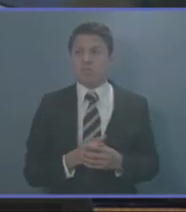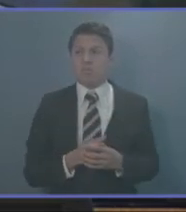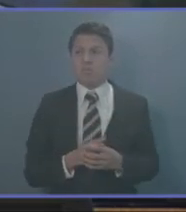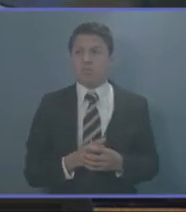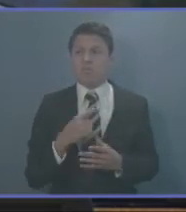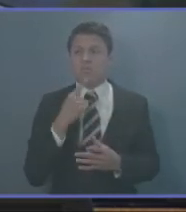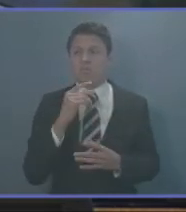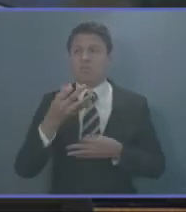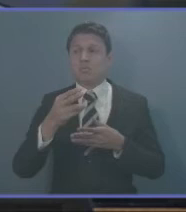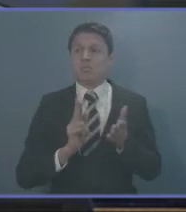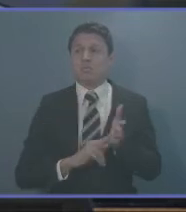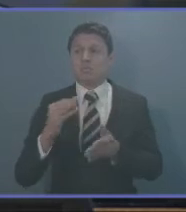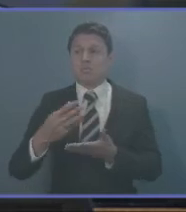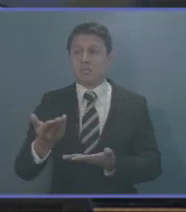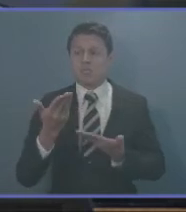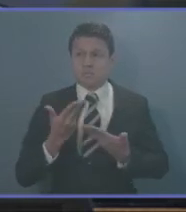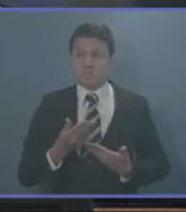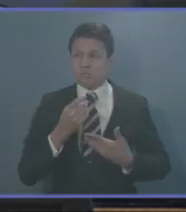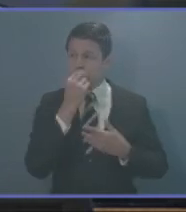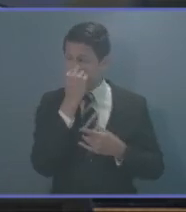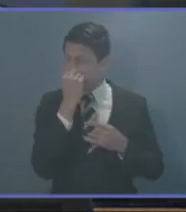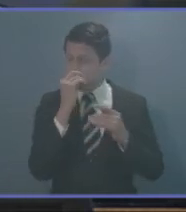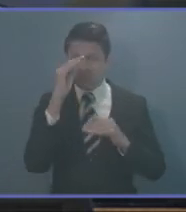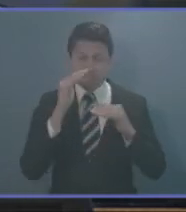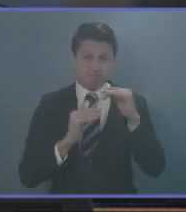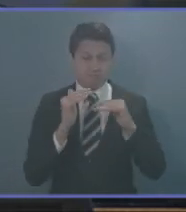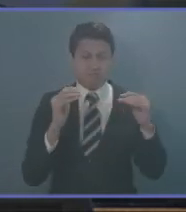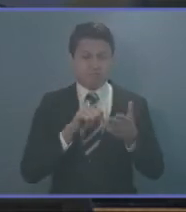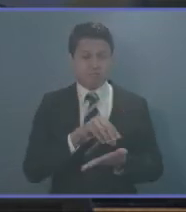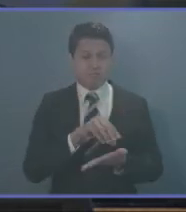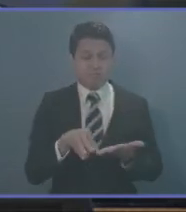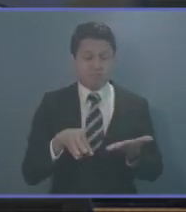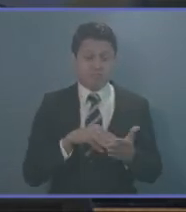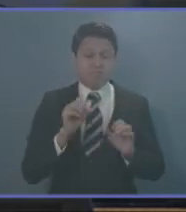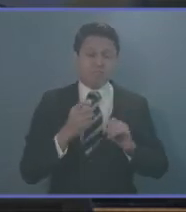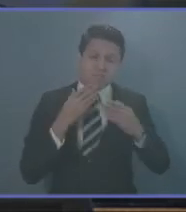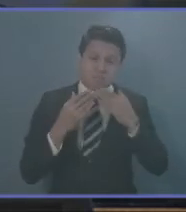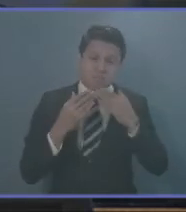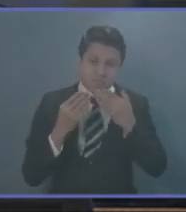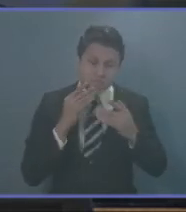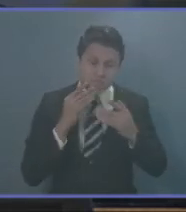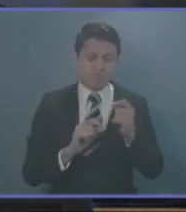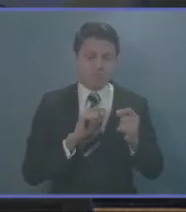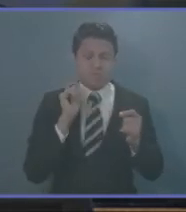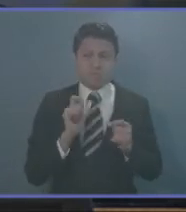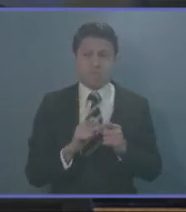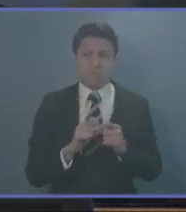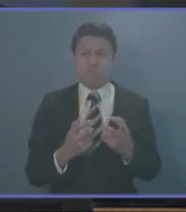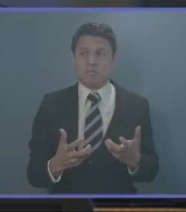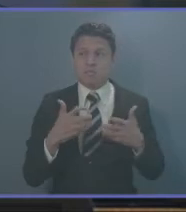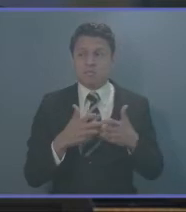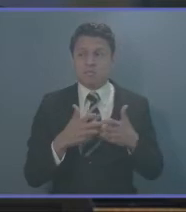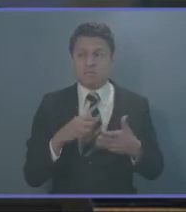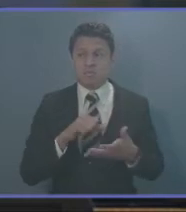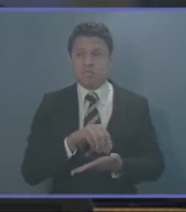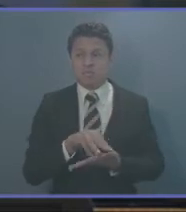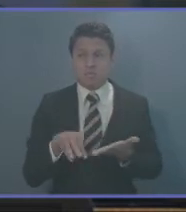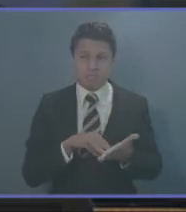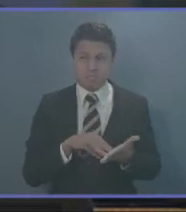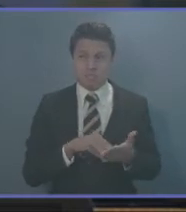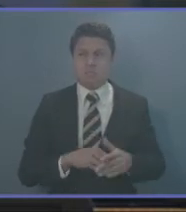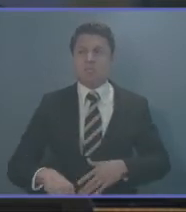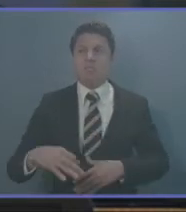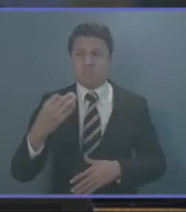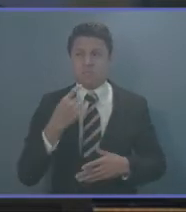Los contribuyentes deberán elaborar un balance general municipal en el que se detallen los activos, pasivos y patrimonios en el municipio, el cual